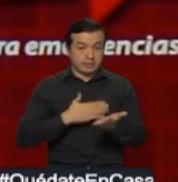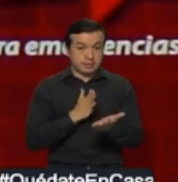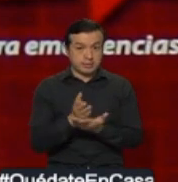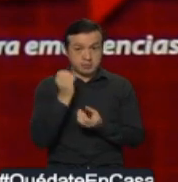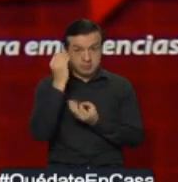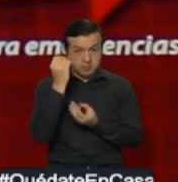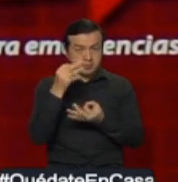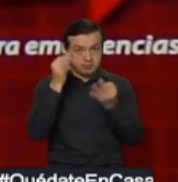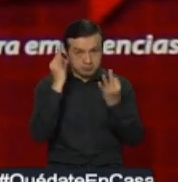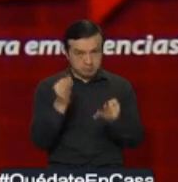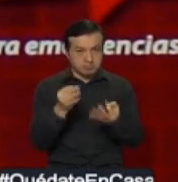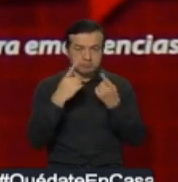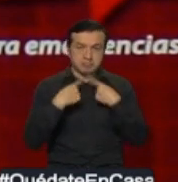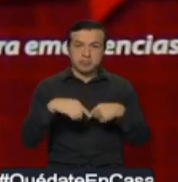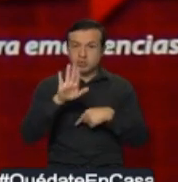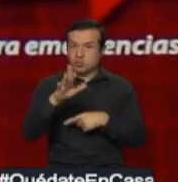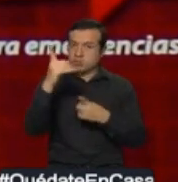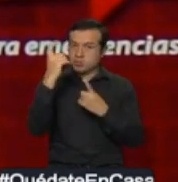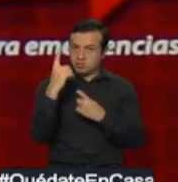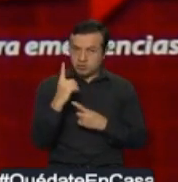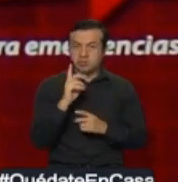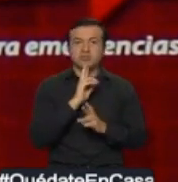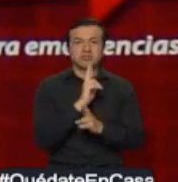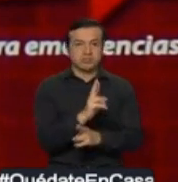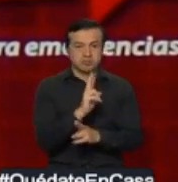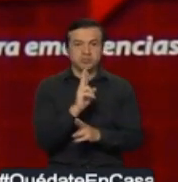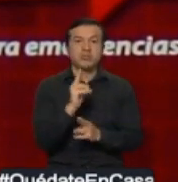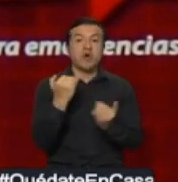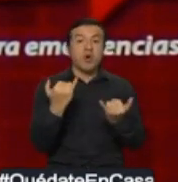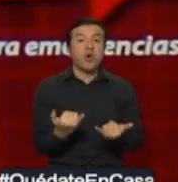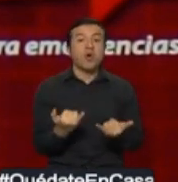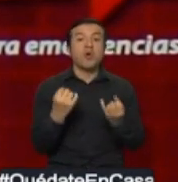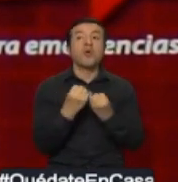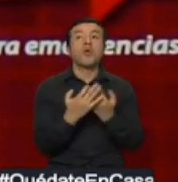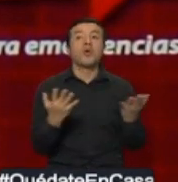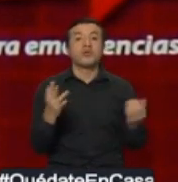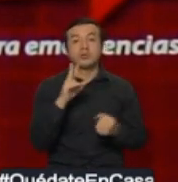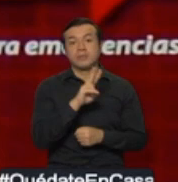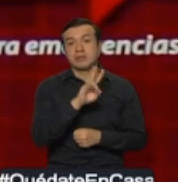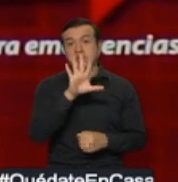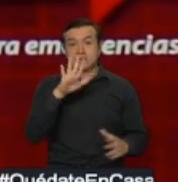información y nosotros a recibir sus preguntas. Los casos para hoy, de las